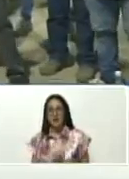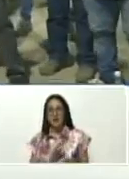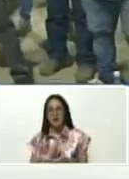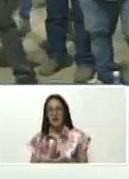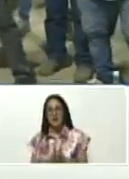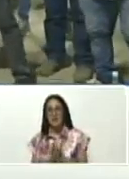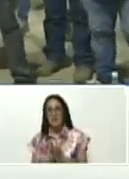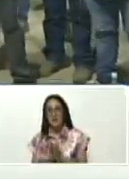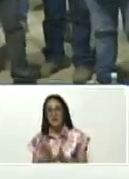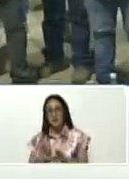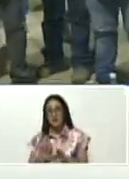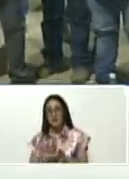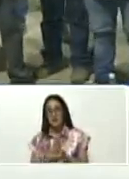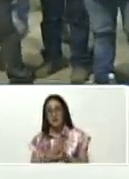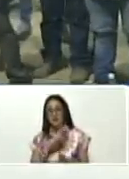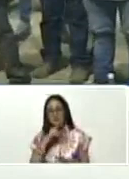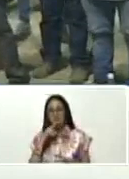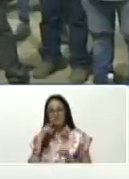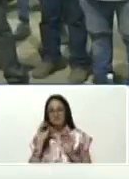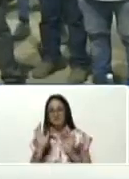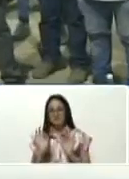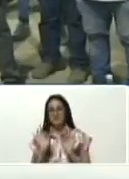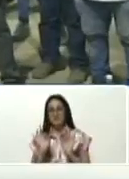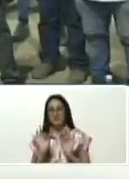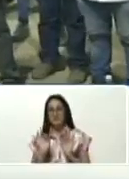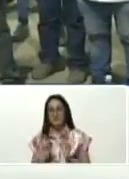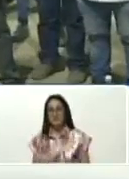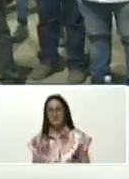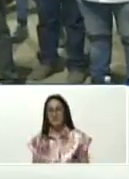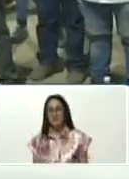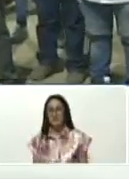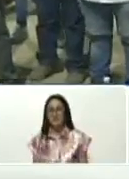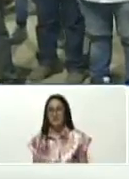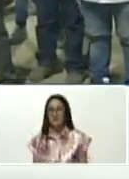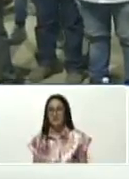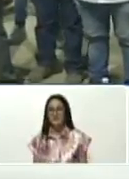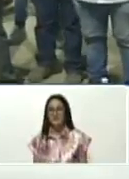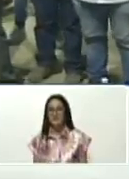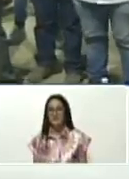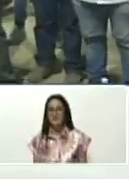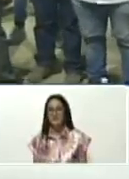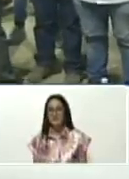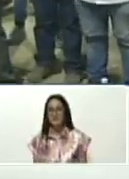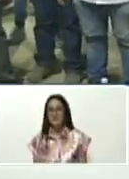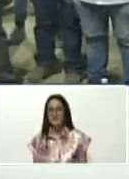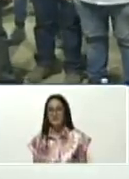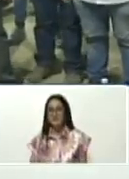su mortadela lo que queda es mundial, compadre. ¿Ah? Loyo.